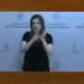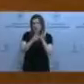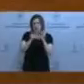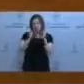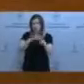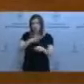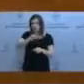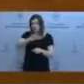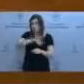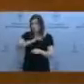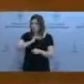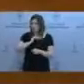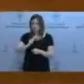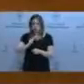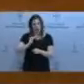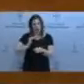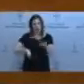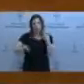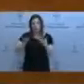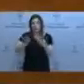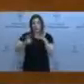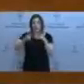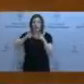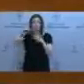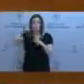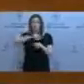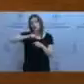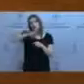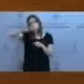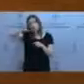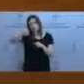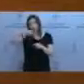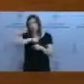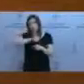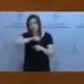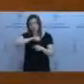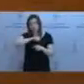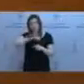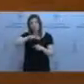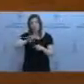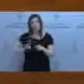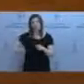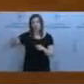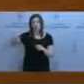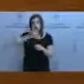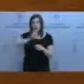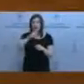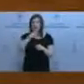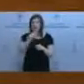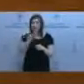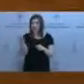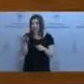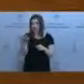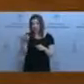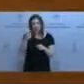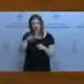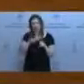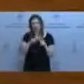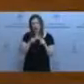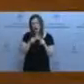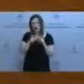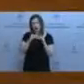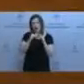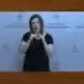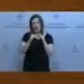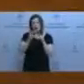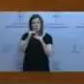en relación con otras regiones de las mismas proporciones del resto de Europa, donde nos ponía, le recuerdo, en muy mal lugar. Eso creo que también es